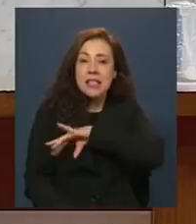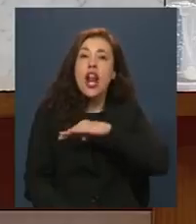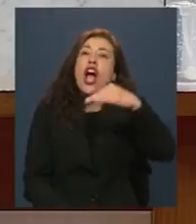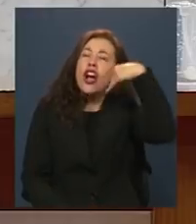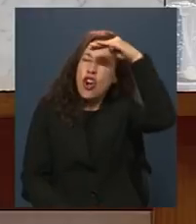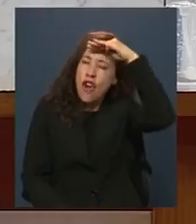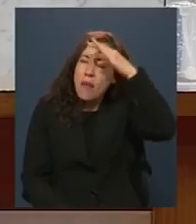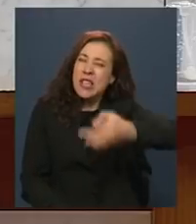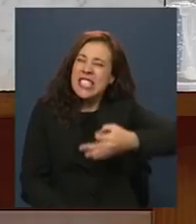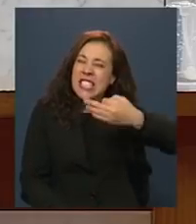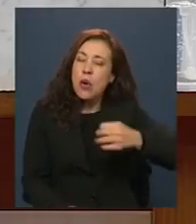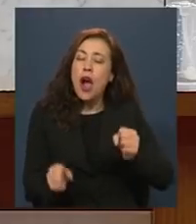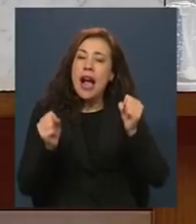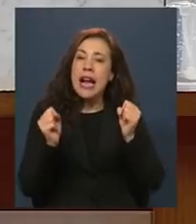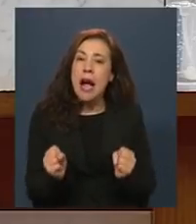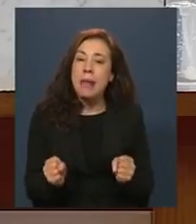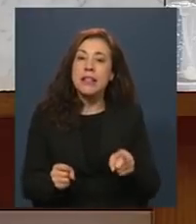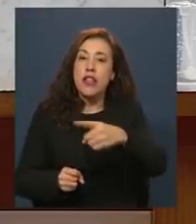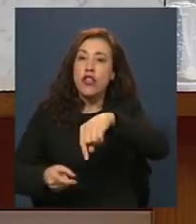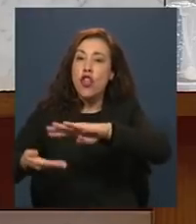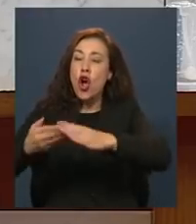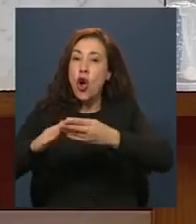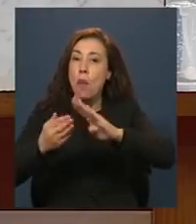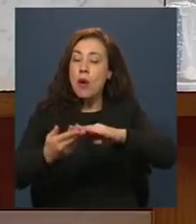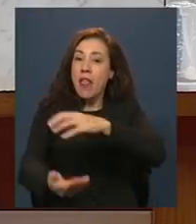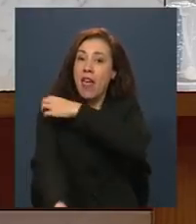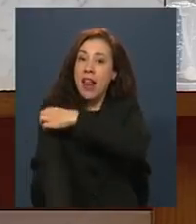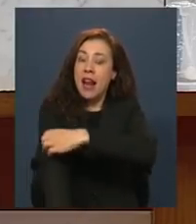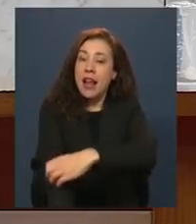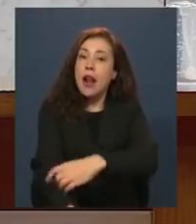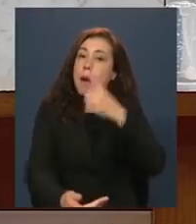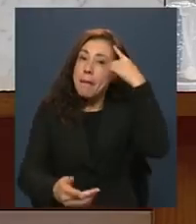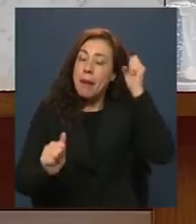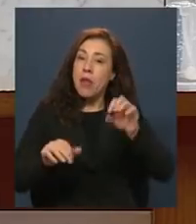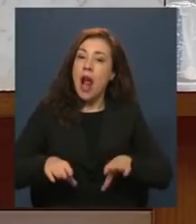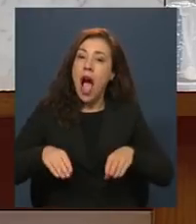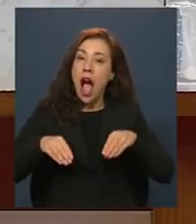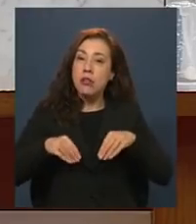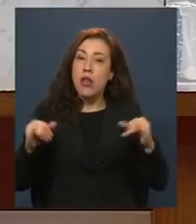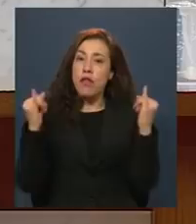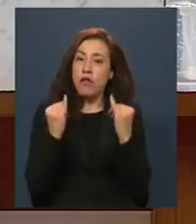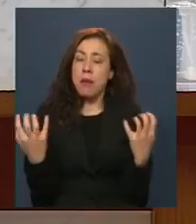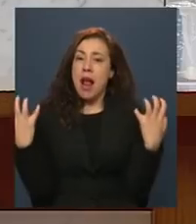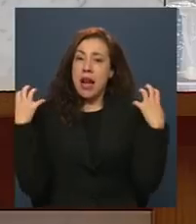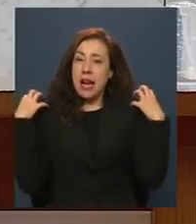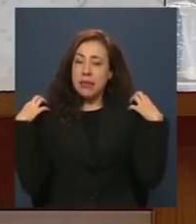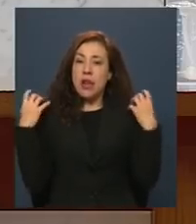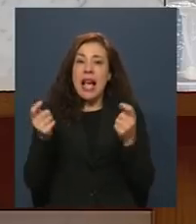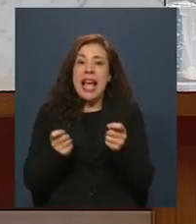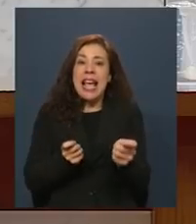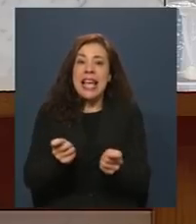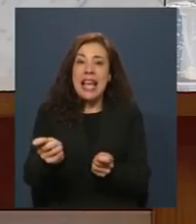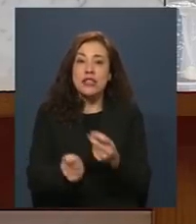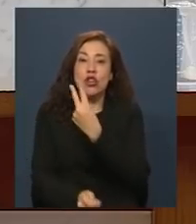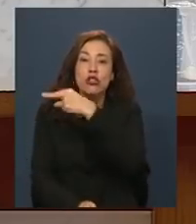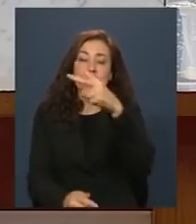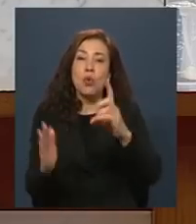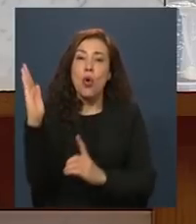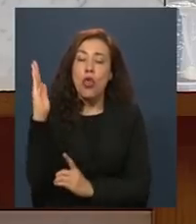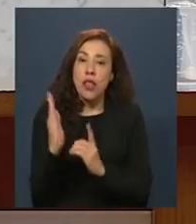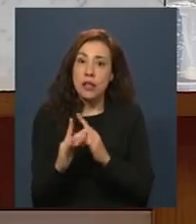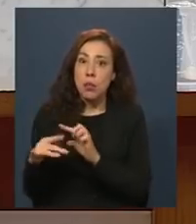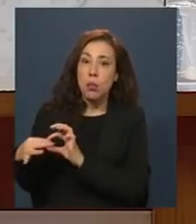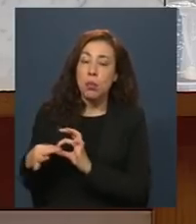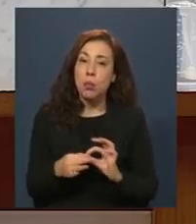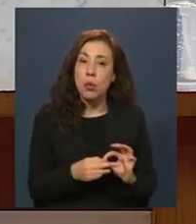Confiamos plenamente en las capacidades de las comunidades regionales para asumir responsabilidades en la gestión de su desarrollo. Por lo